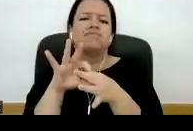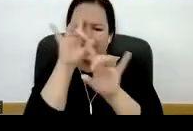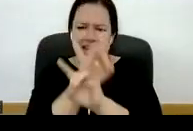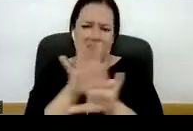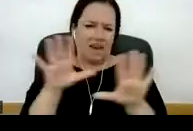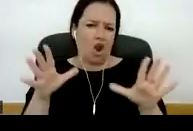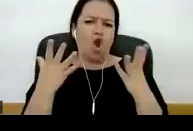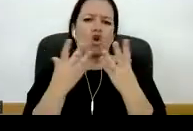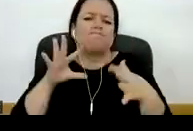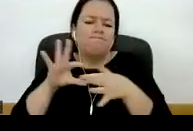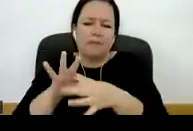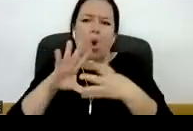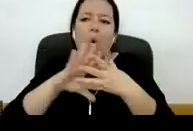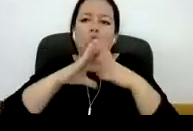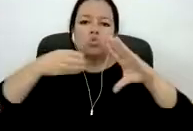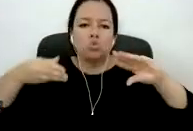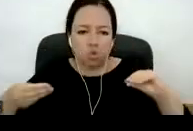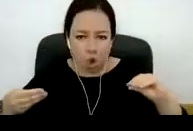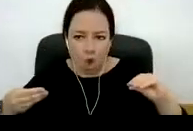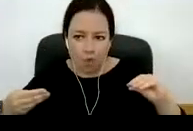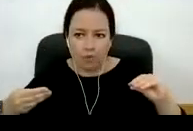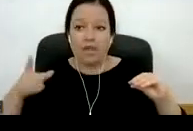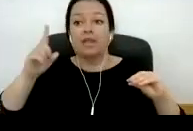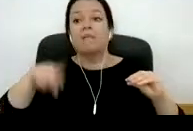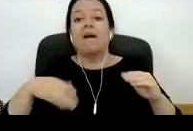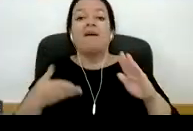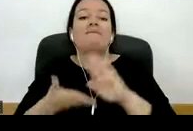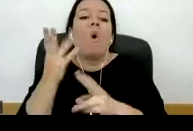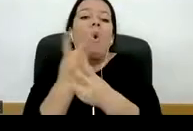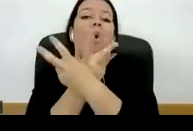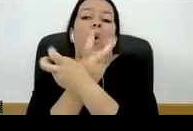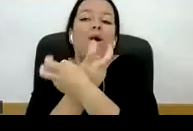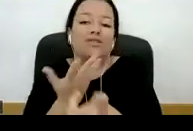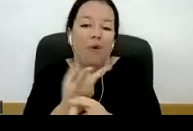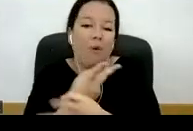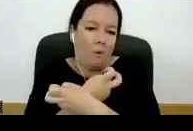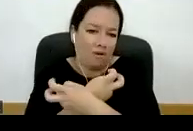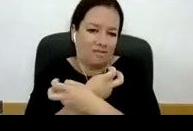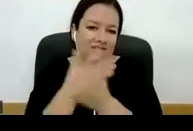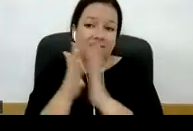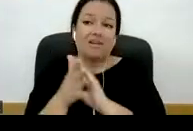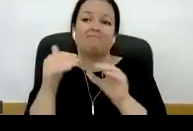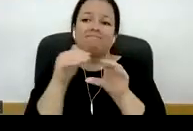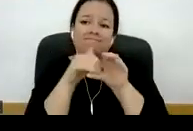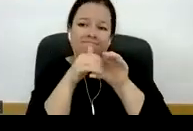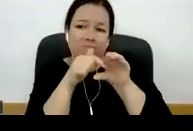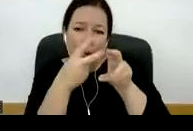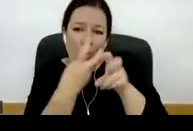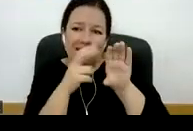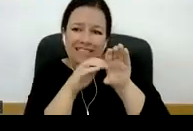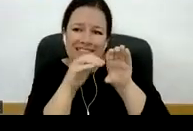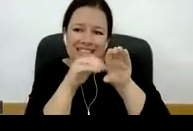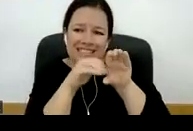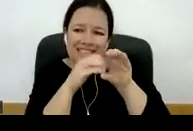función muscular y evidentemente también el calcio va al hueso, por lo tanto a la osteoporosis, a la cantidad